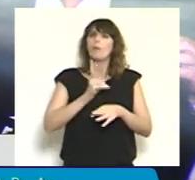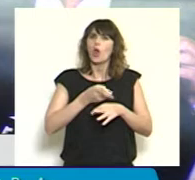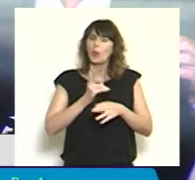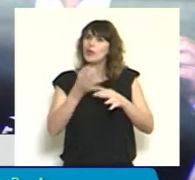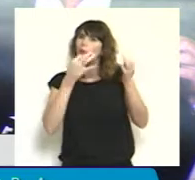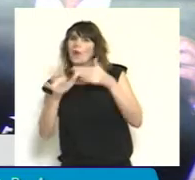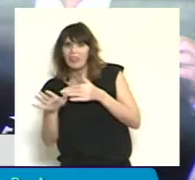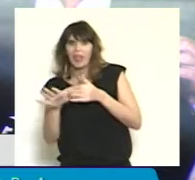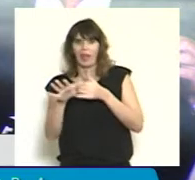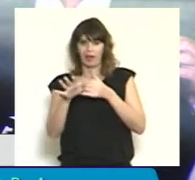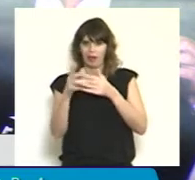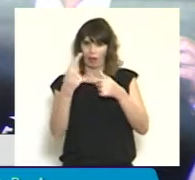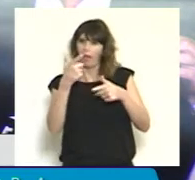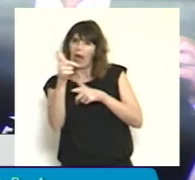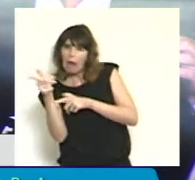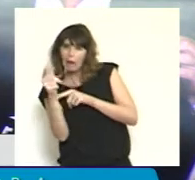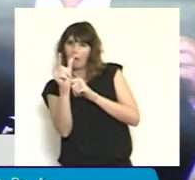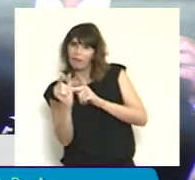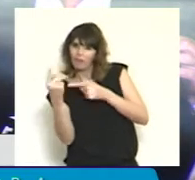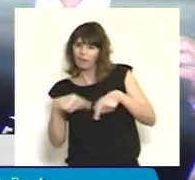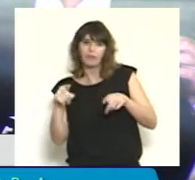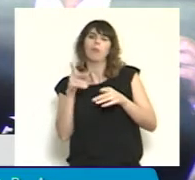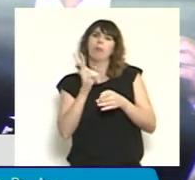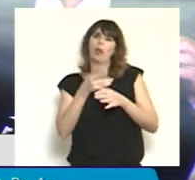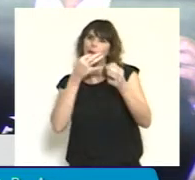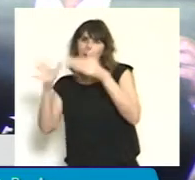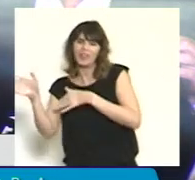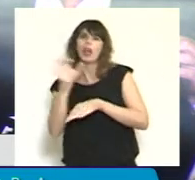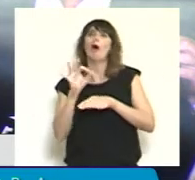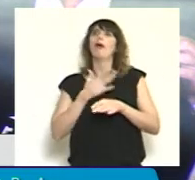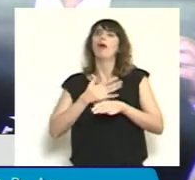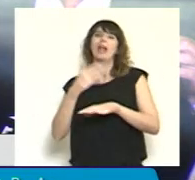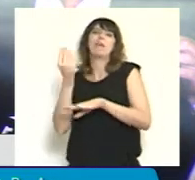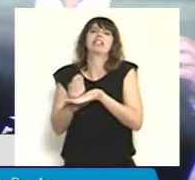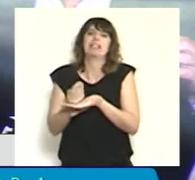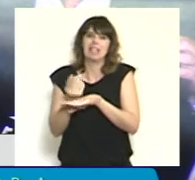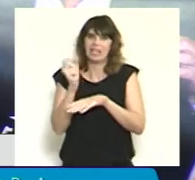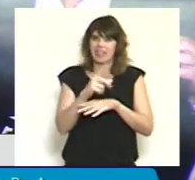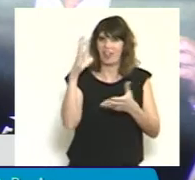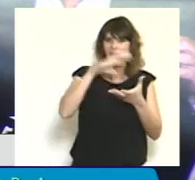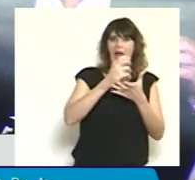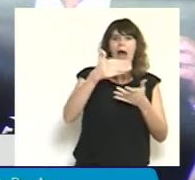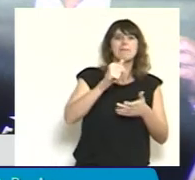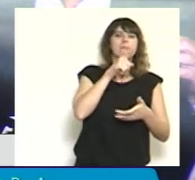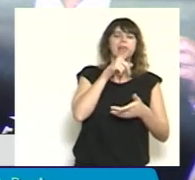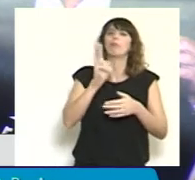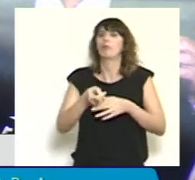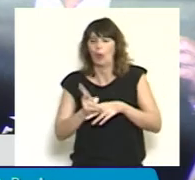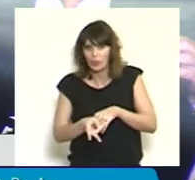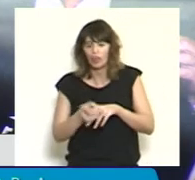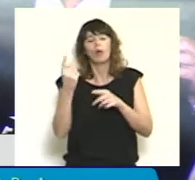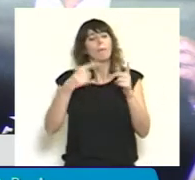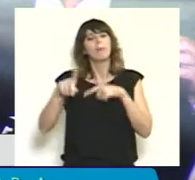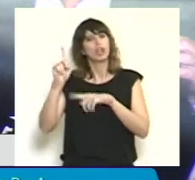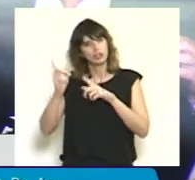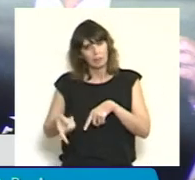o comerciales con materiales controlados ni ejercer representación de empresas que se benefician, pero además